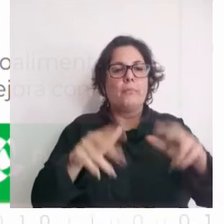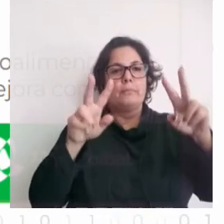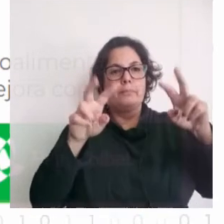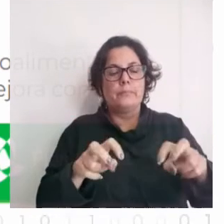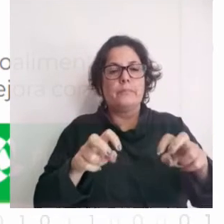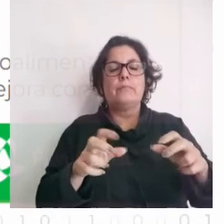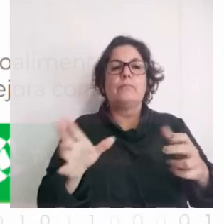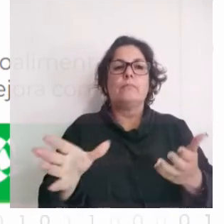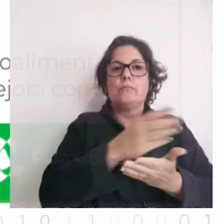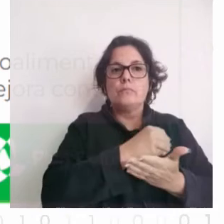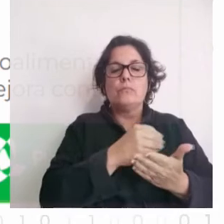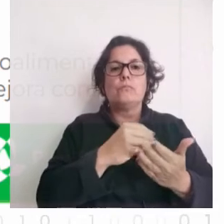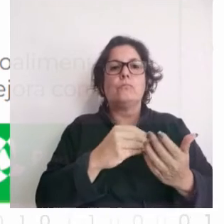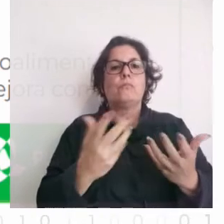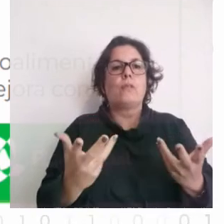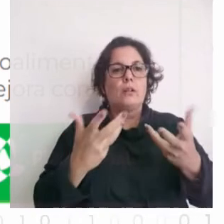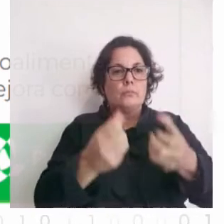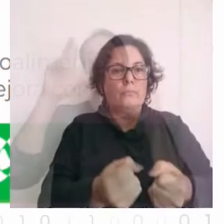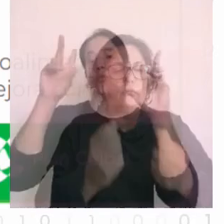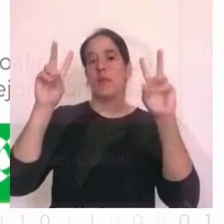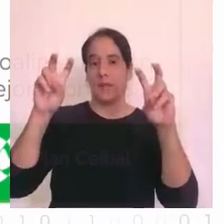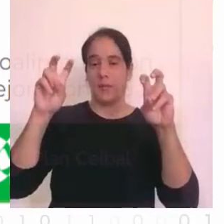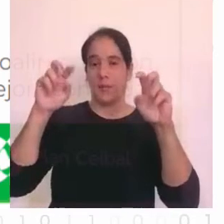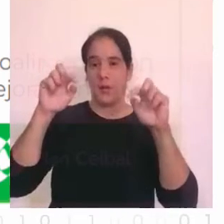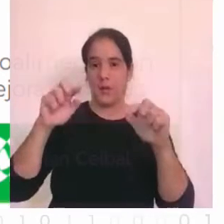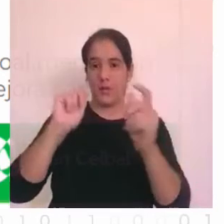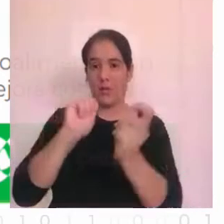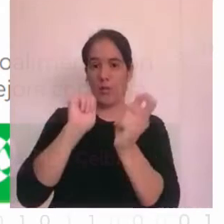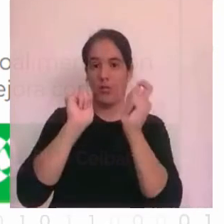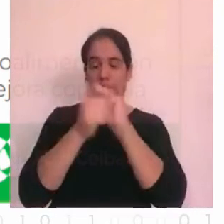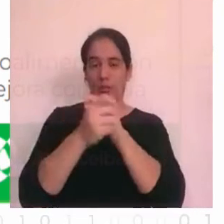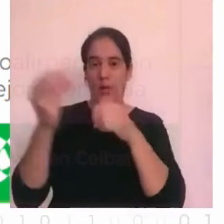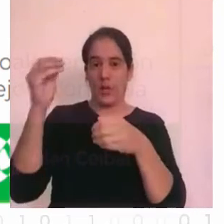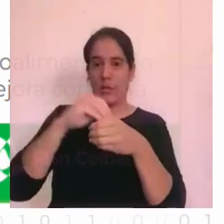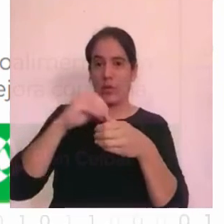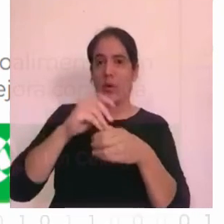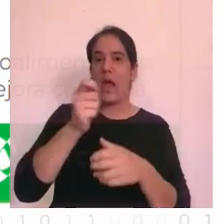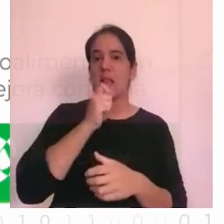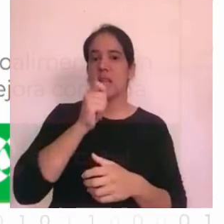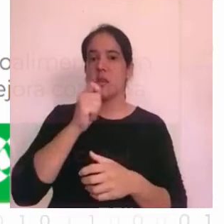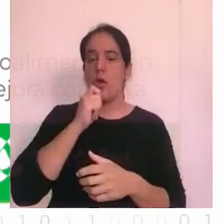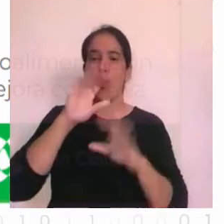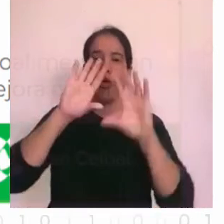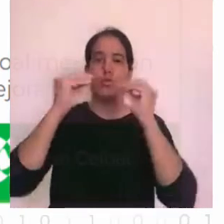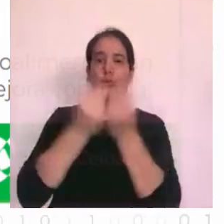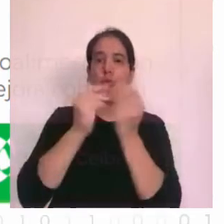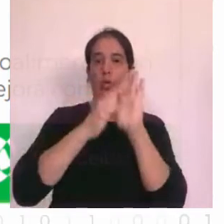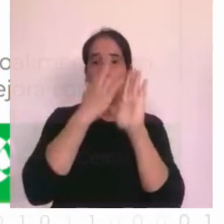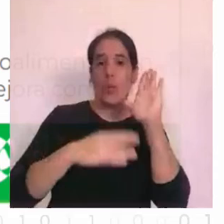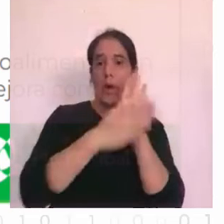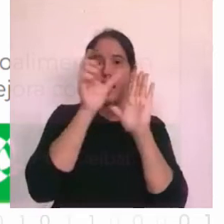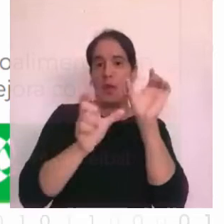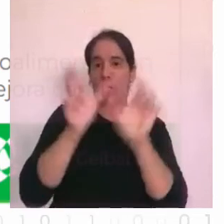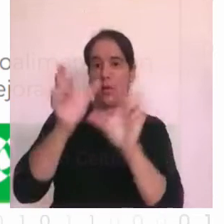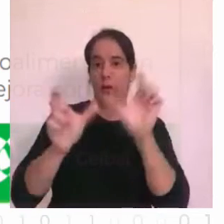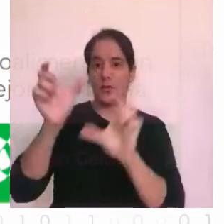todo esto va a contribuir posteriormente a un censo de población que se espera poder realizarlo en el 2030 a partir